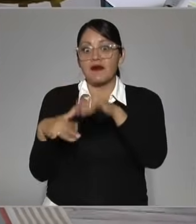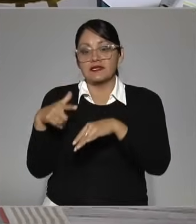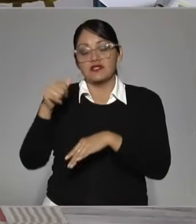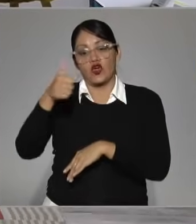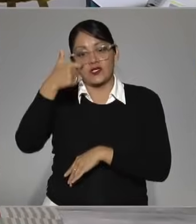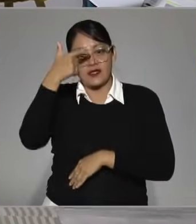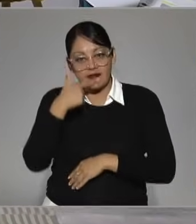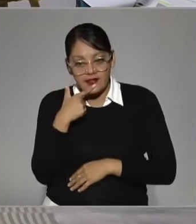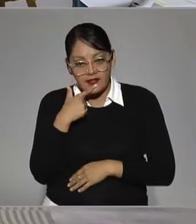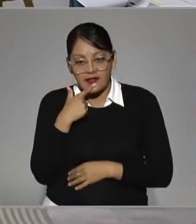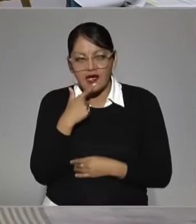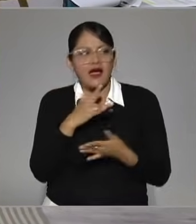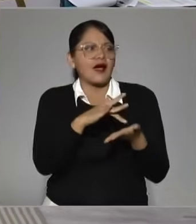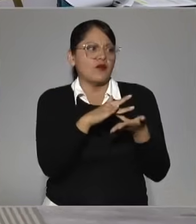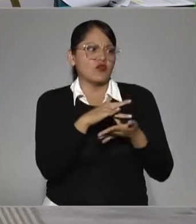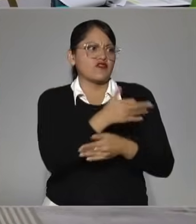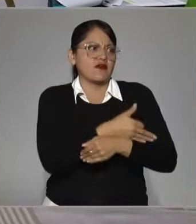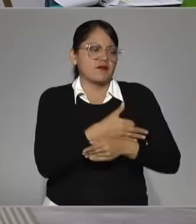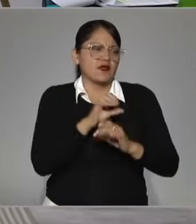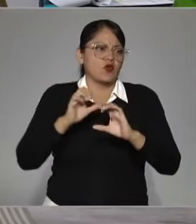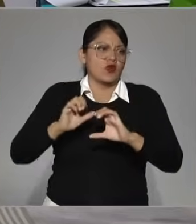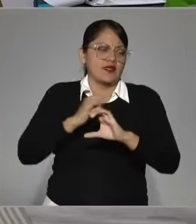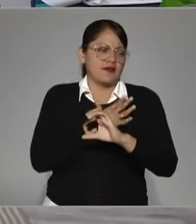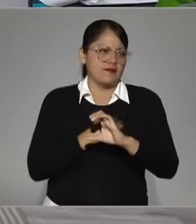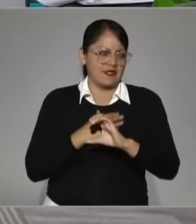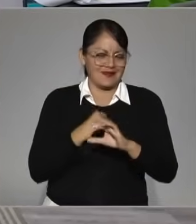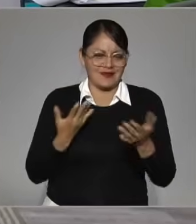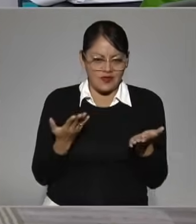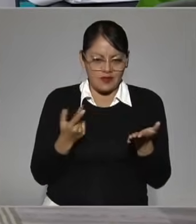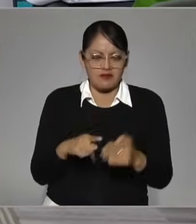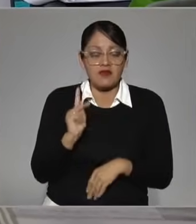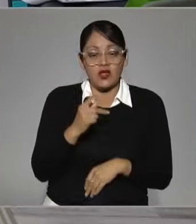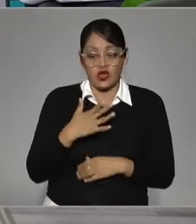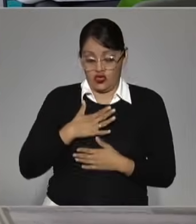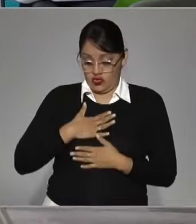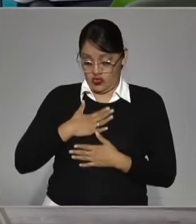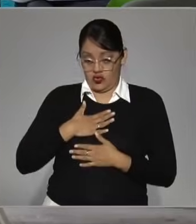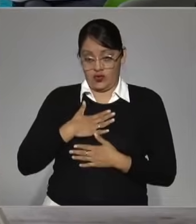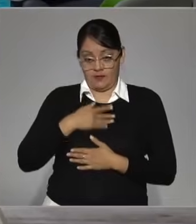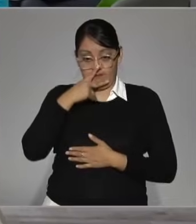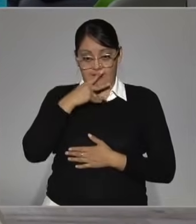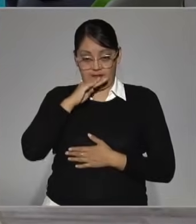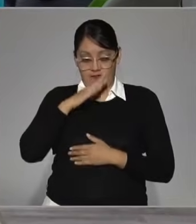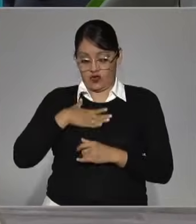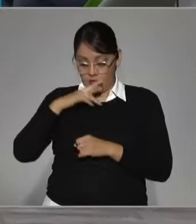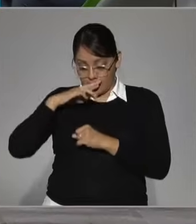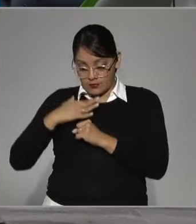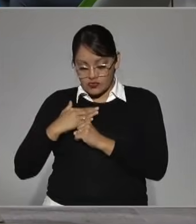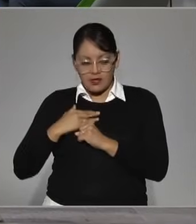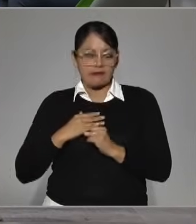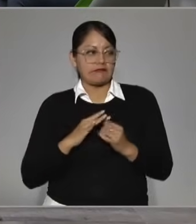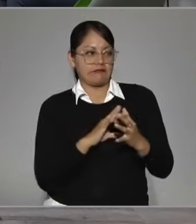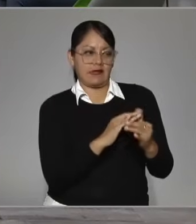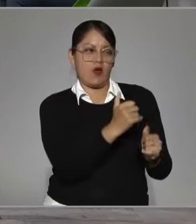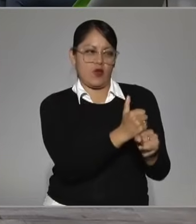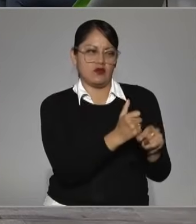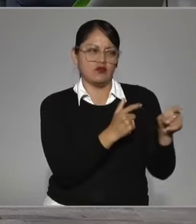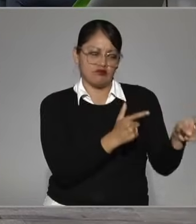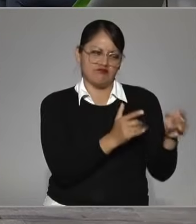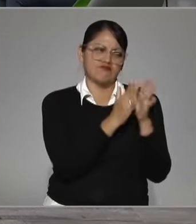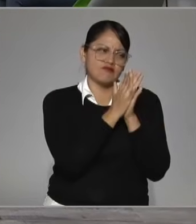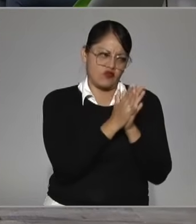necesito el apoyo, pero entonces tengo que decir, ¿qué tareas, qué quiero que tú, abuelo, abuela, le enseñes cuál sea tu rol?